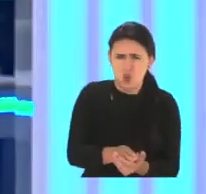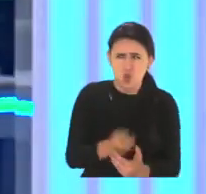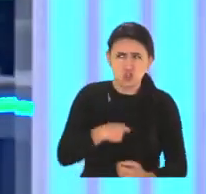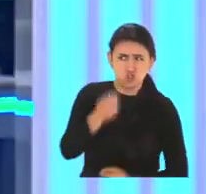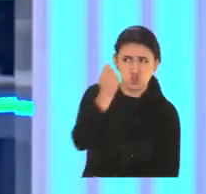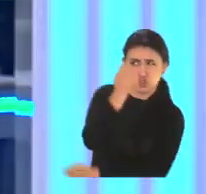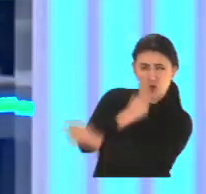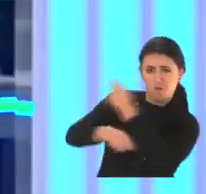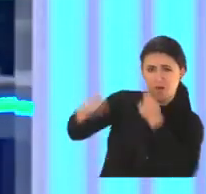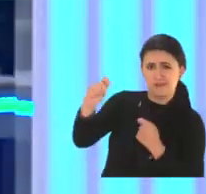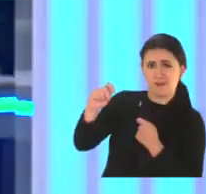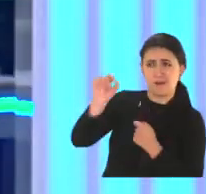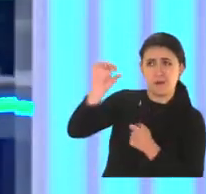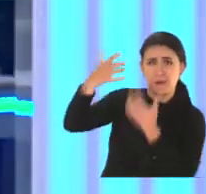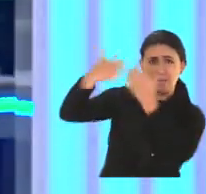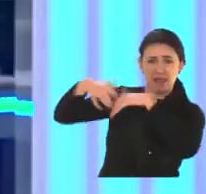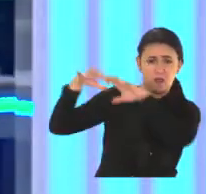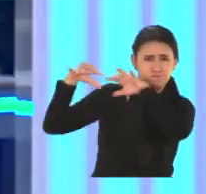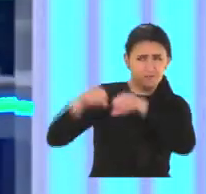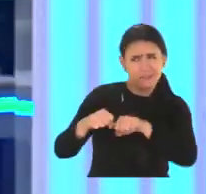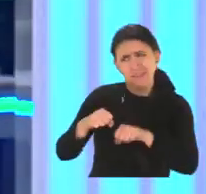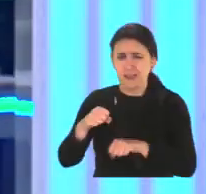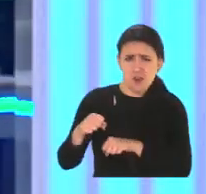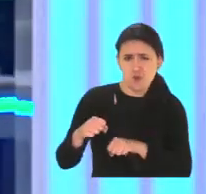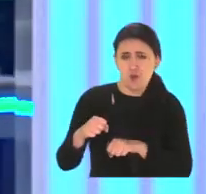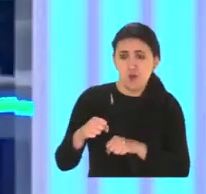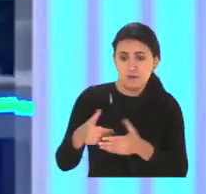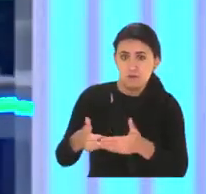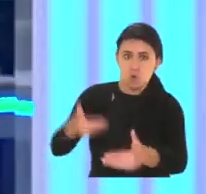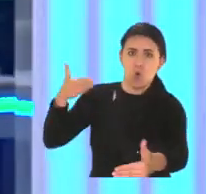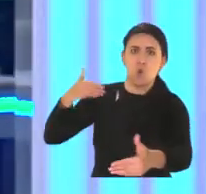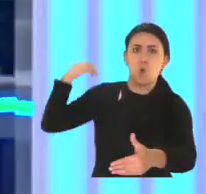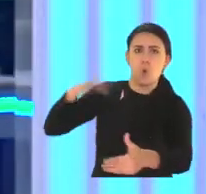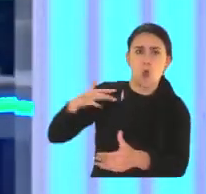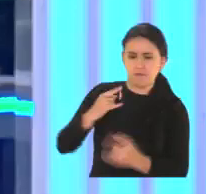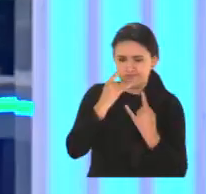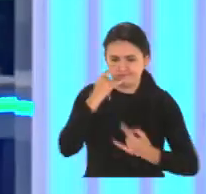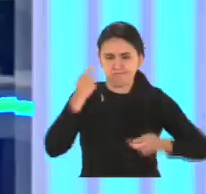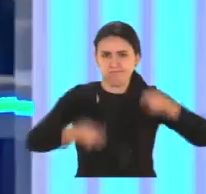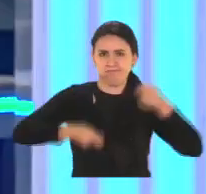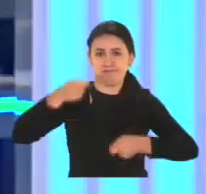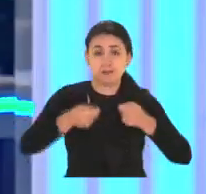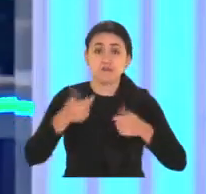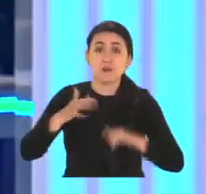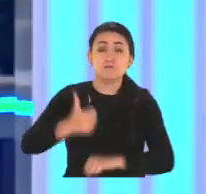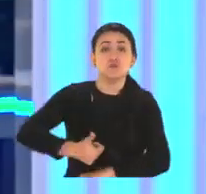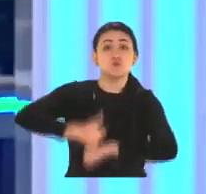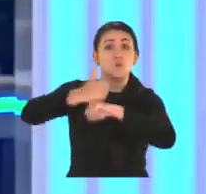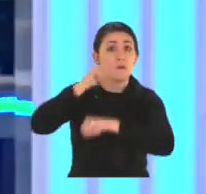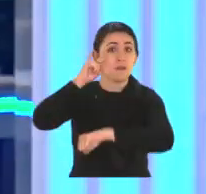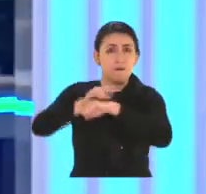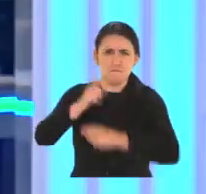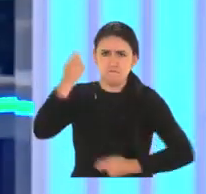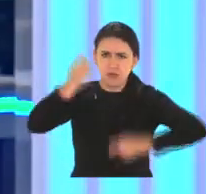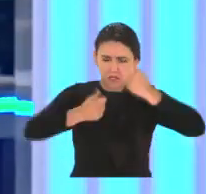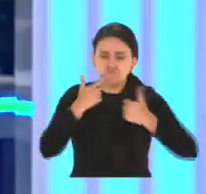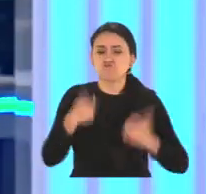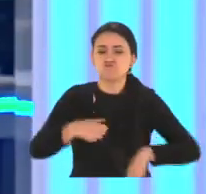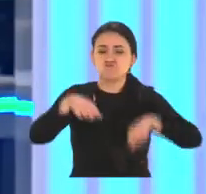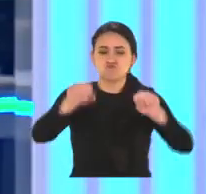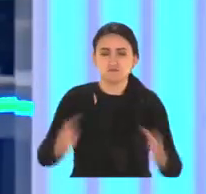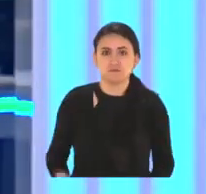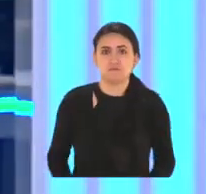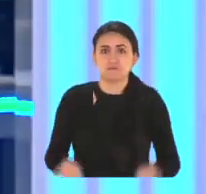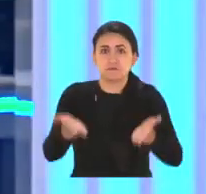oferta pública de acciones, la más destacada en los últimos tiempos en nuestro país. Con el visto bueno de la Superintendencia Financiera, comenzó el